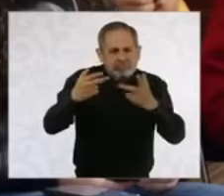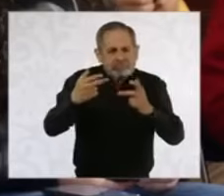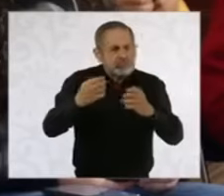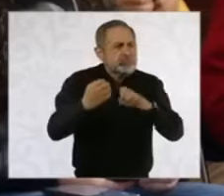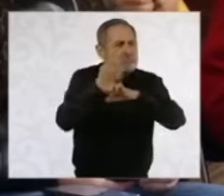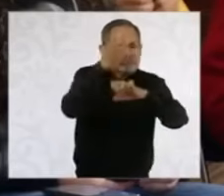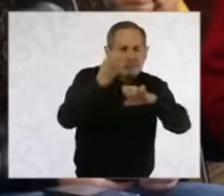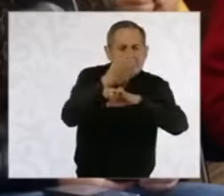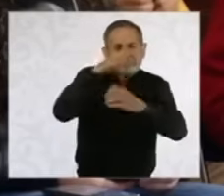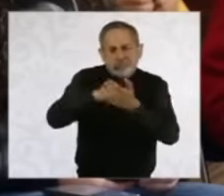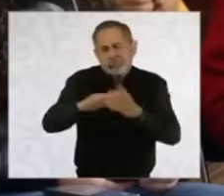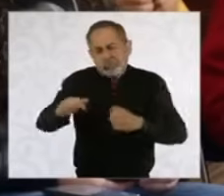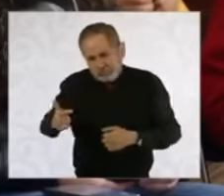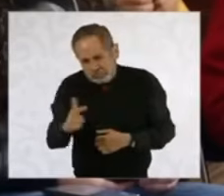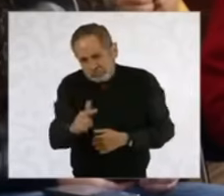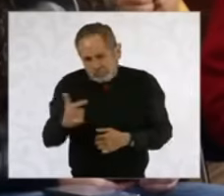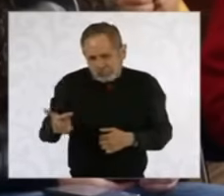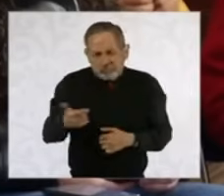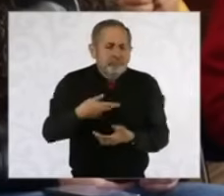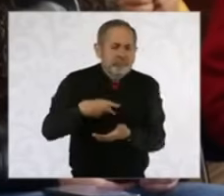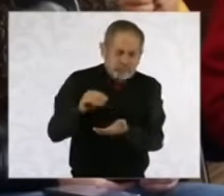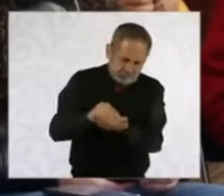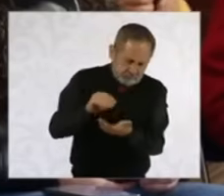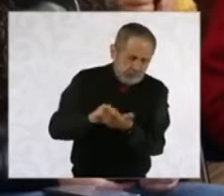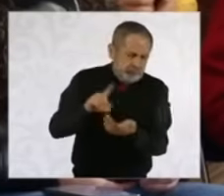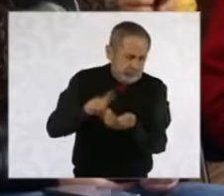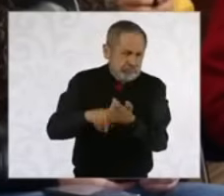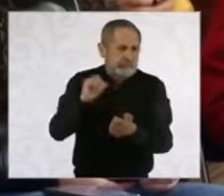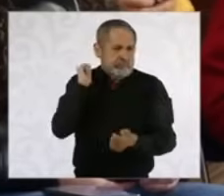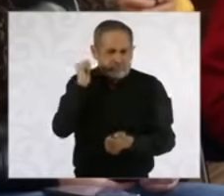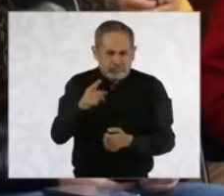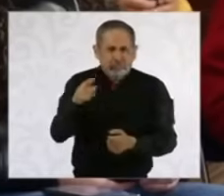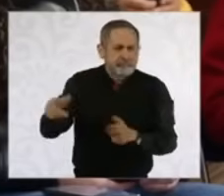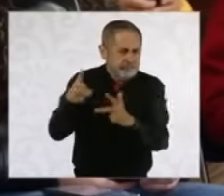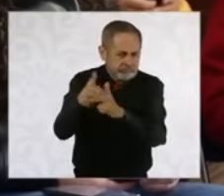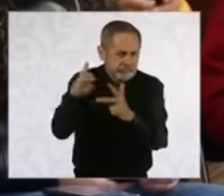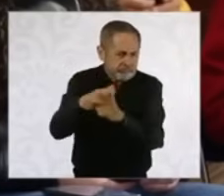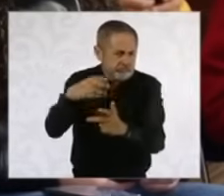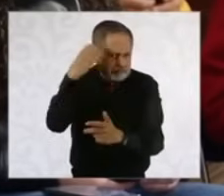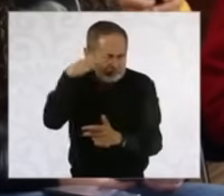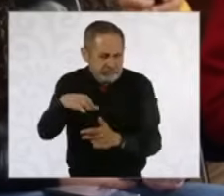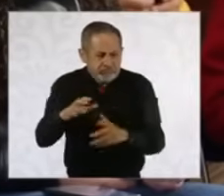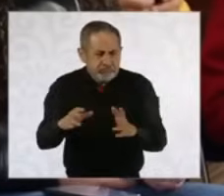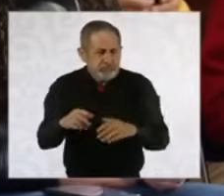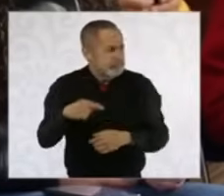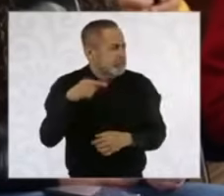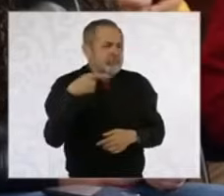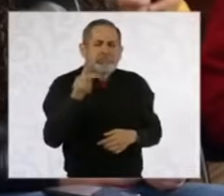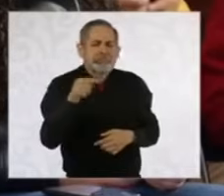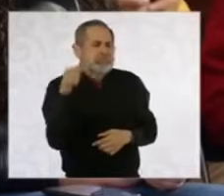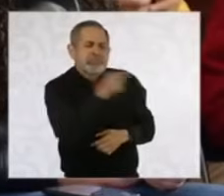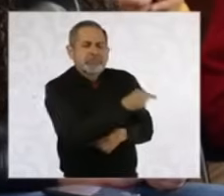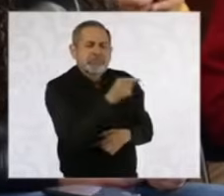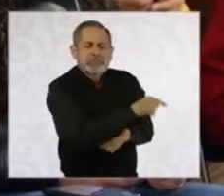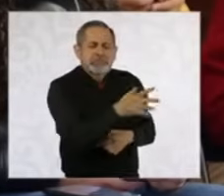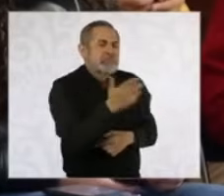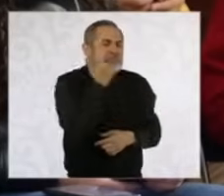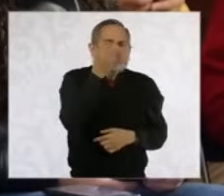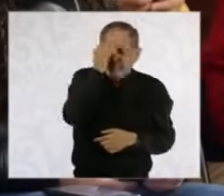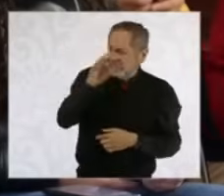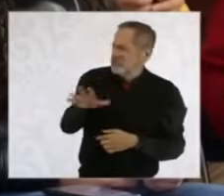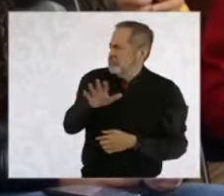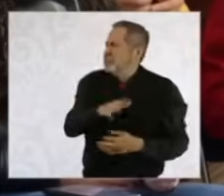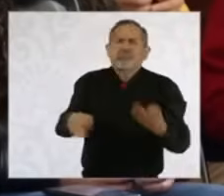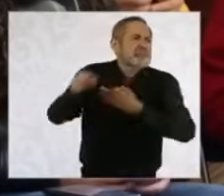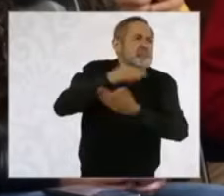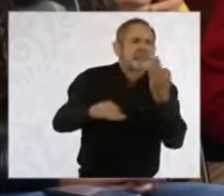este caso Guanajuato, que sigue manteniendo una tasa muy alta de violencia. Quieren dejar esa impresión de que todo está mal,